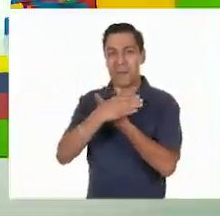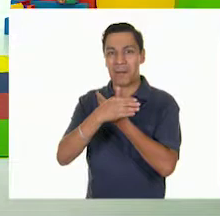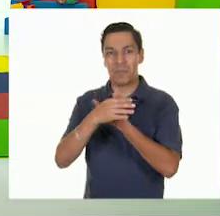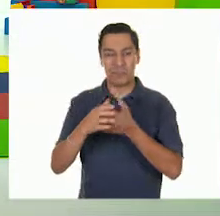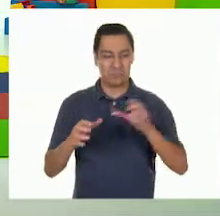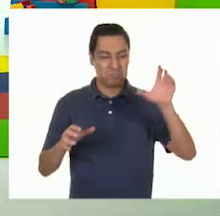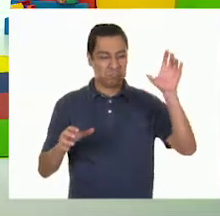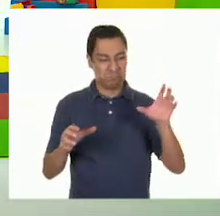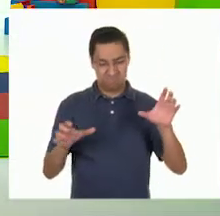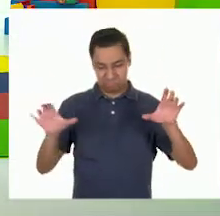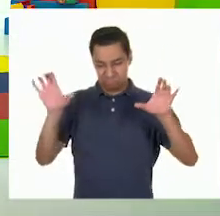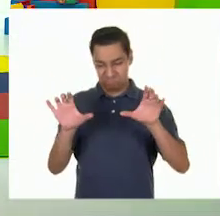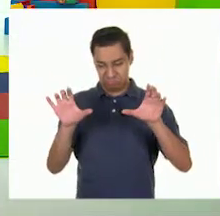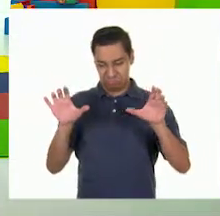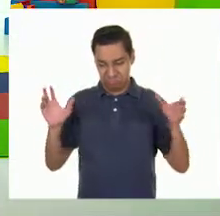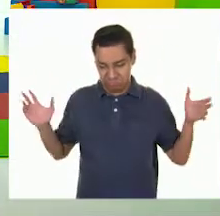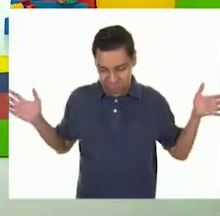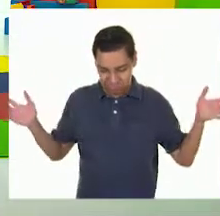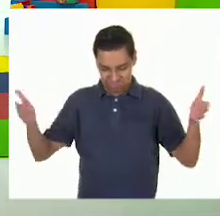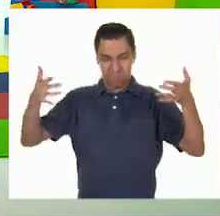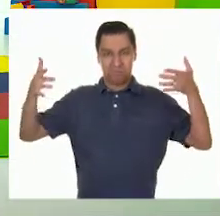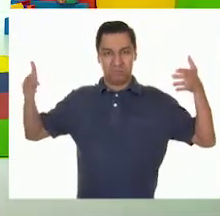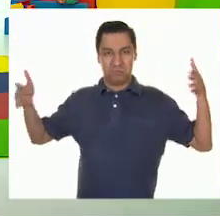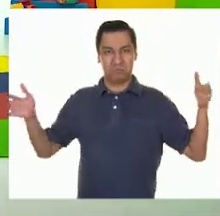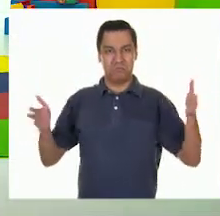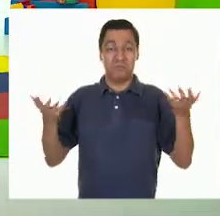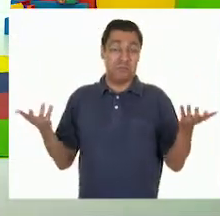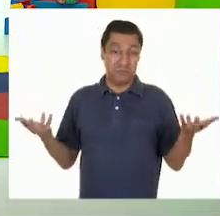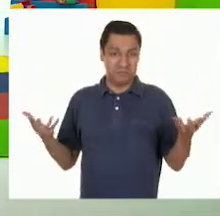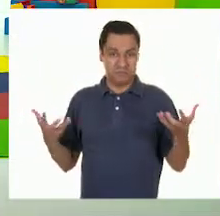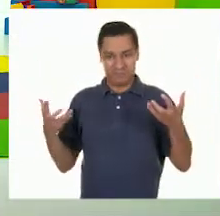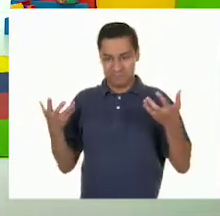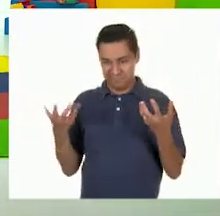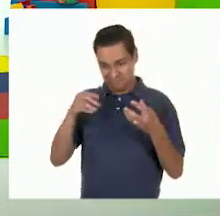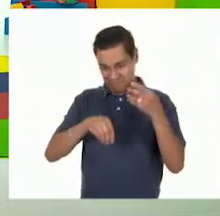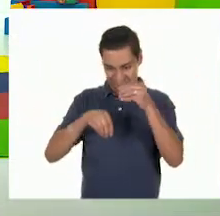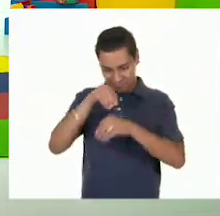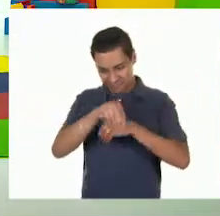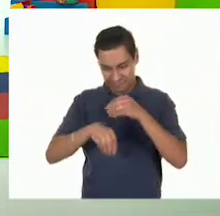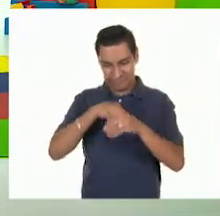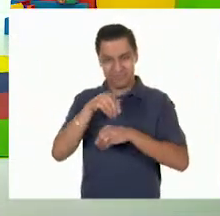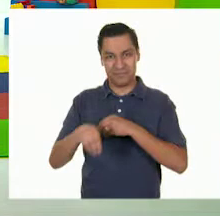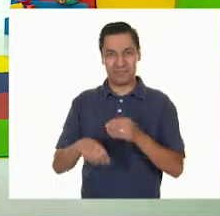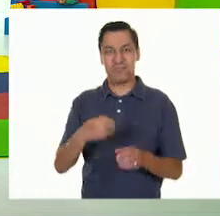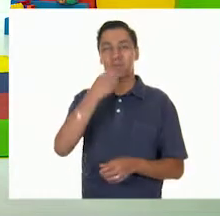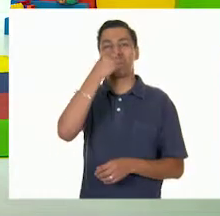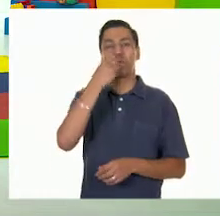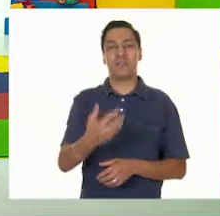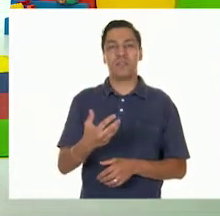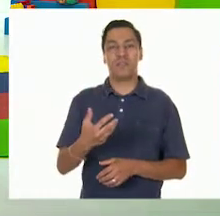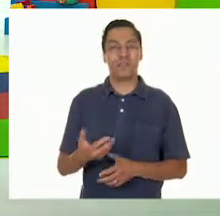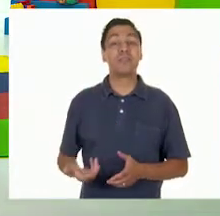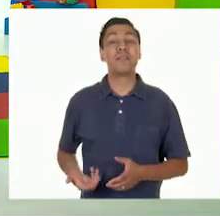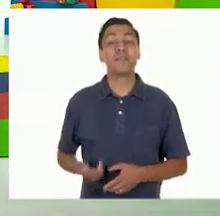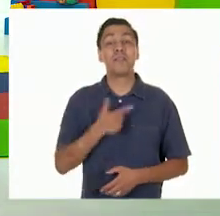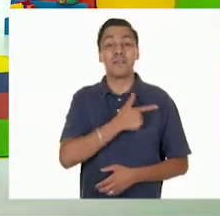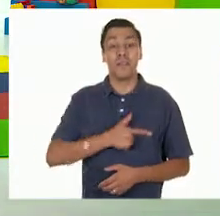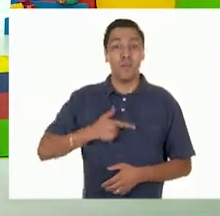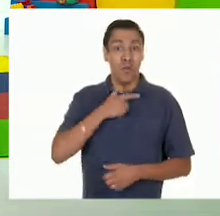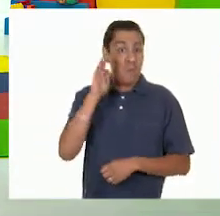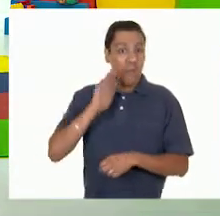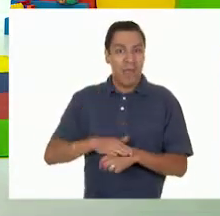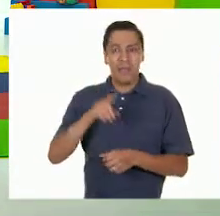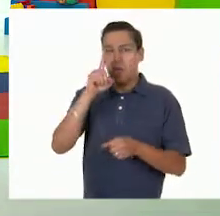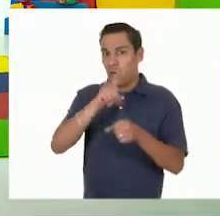me encanta qué bonito te quedó además gracias a fun oye lo que más me gusta son los